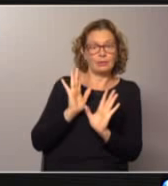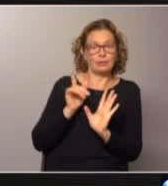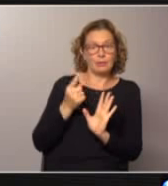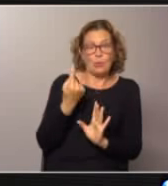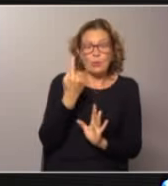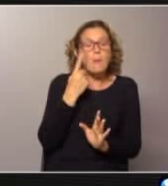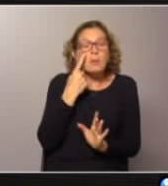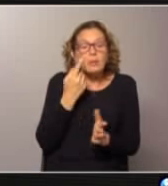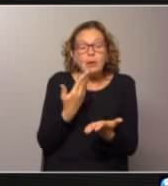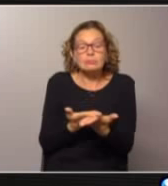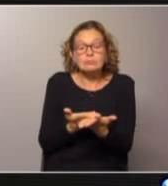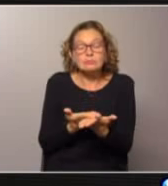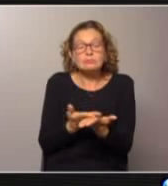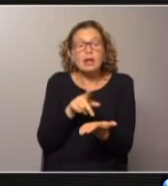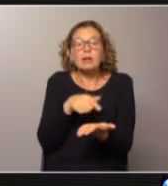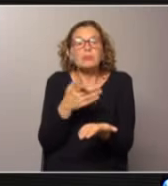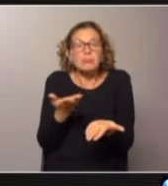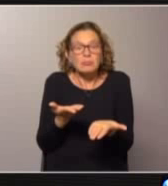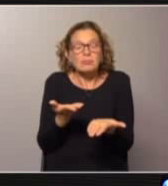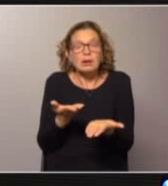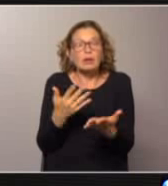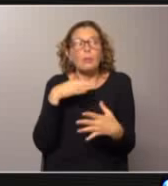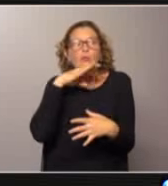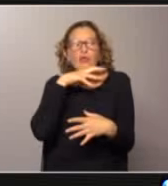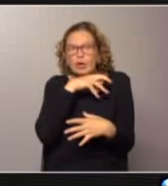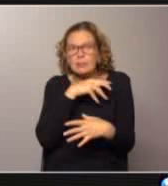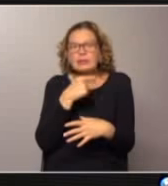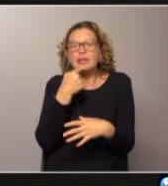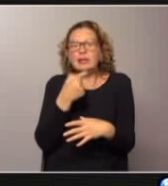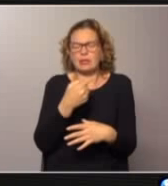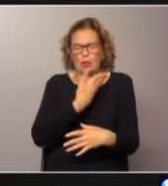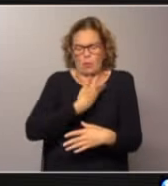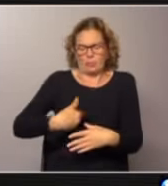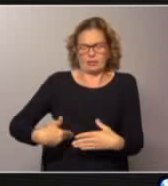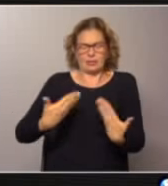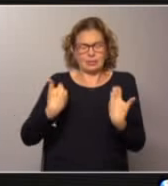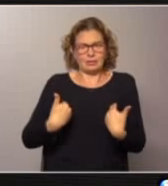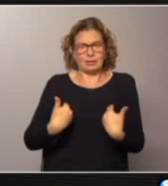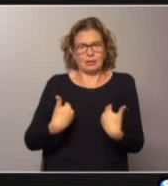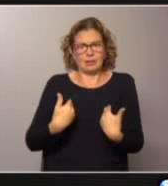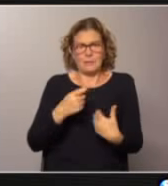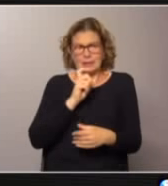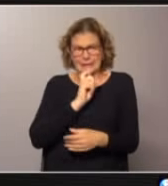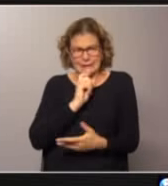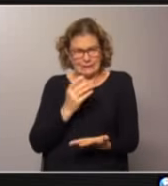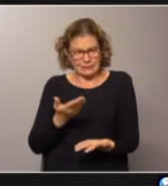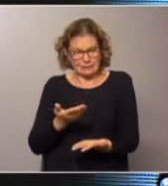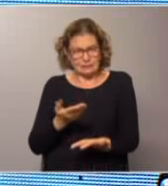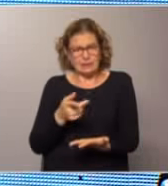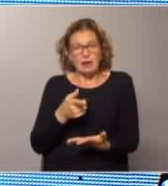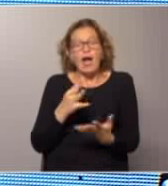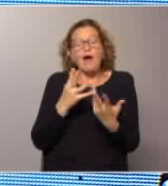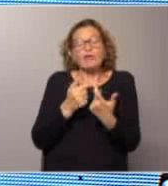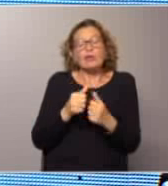una prueba de que haya habido un fraude y está anunciando como presidente el fraude ahora la forma de